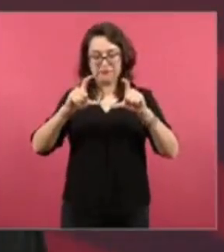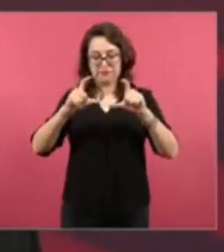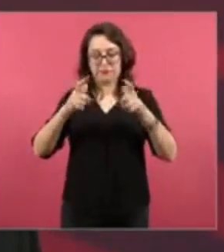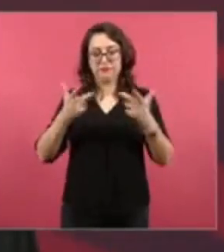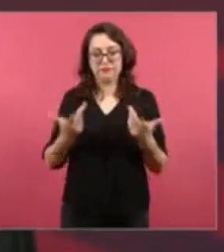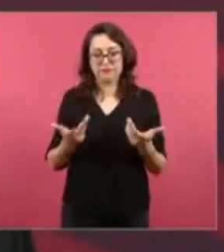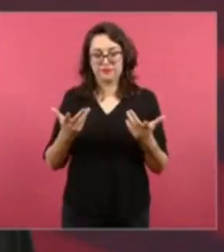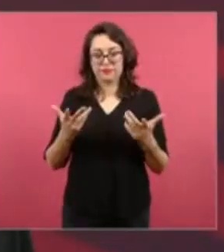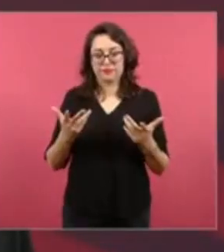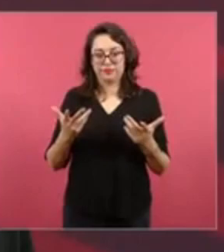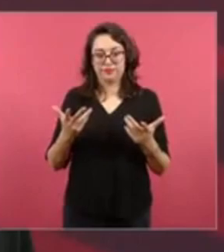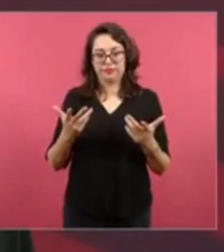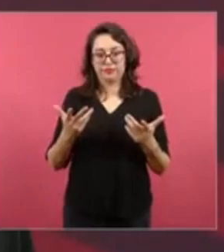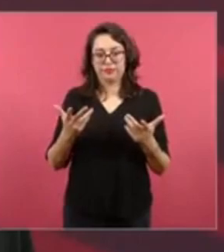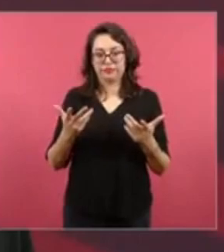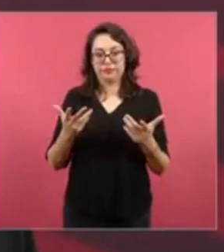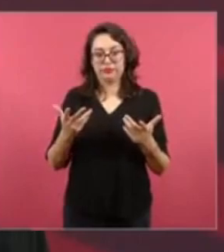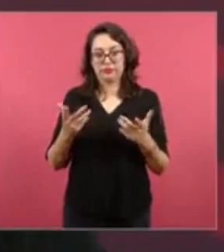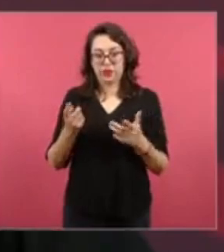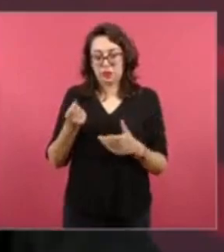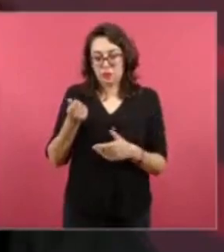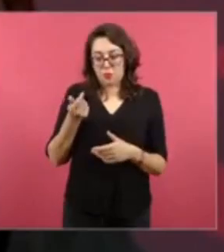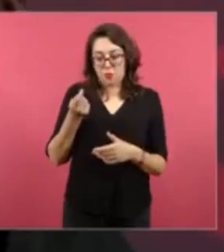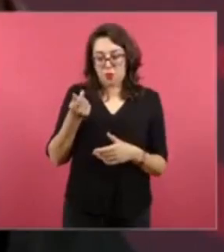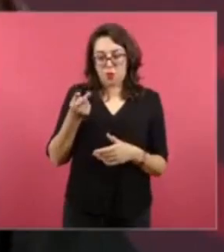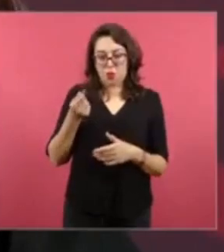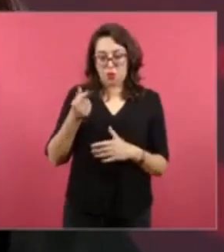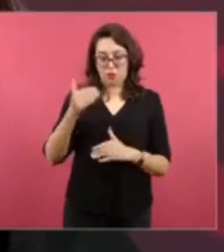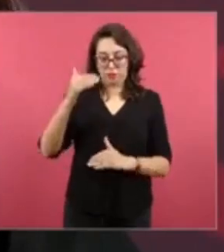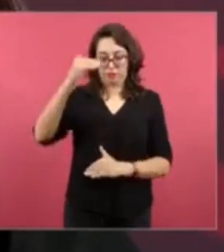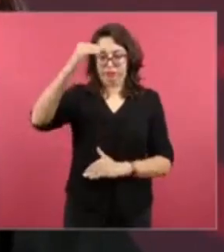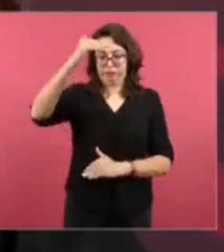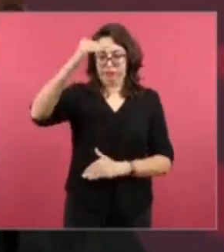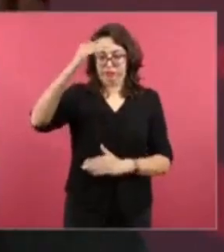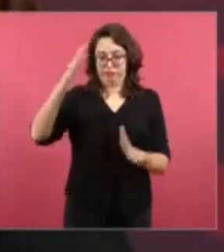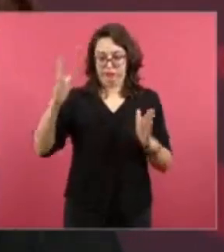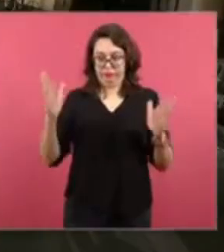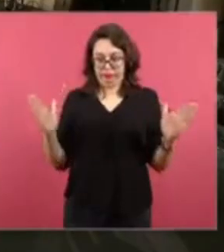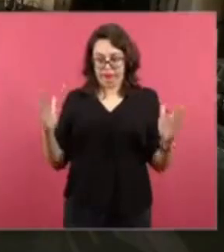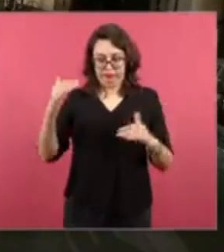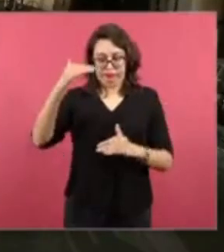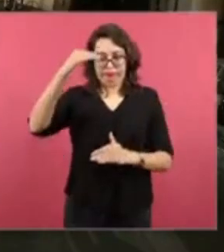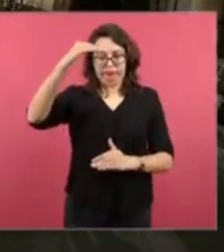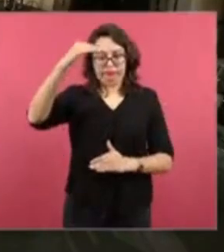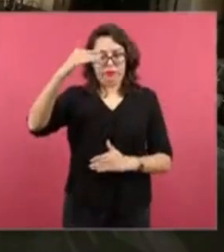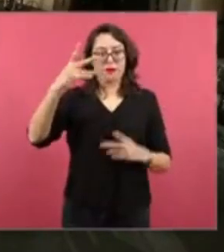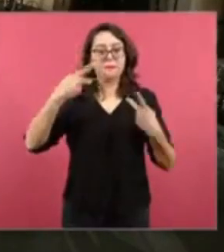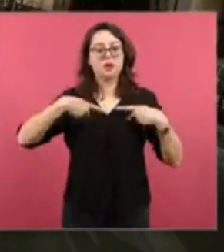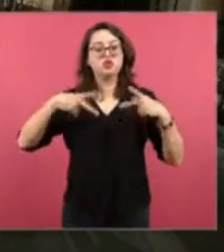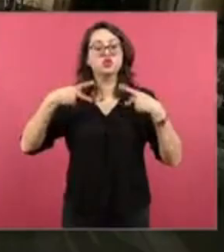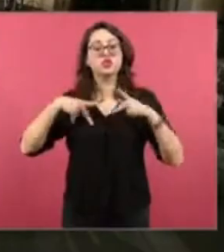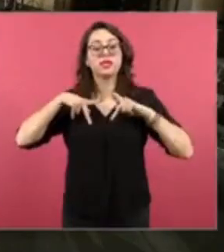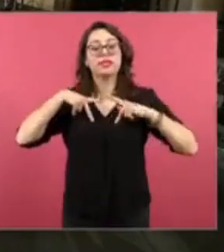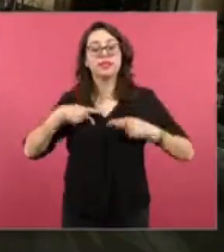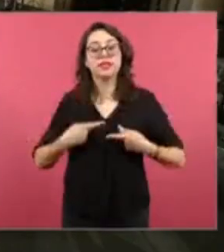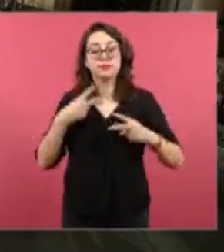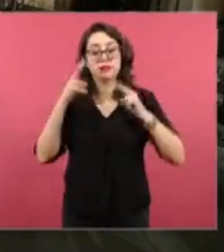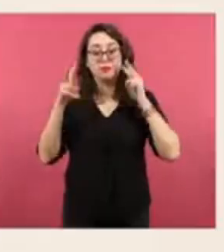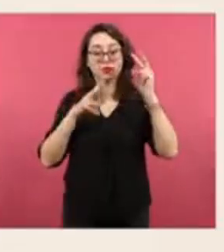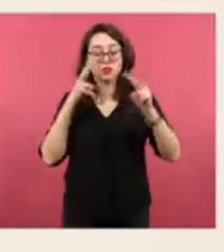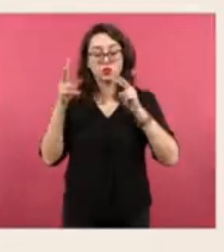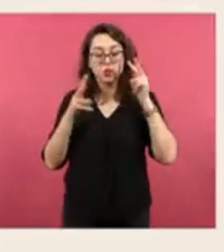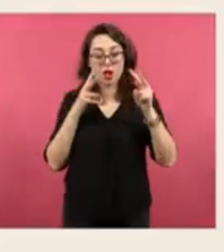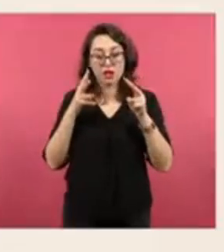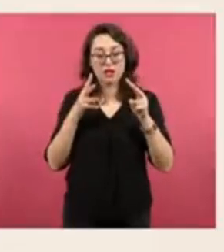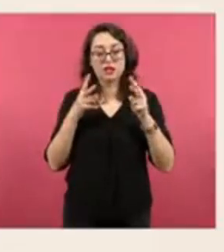macroteco son muchísimo menos en cantidad, pero son muchísimo más grandes, porque es para personas con debilidad visual. O los de